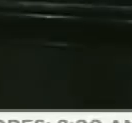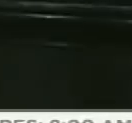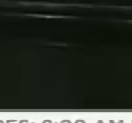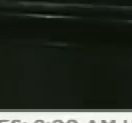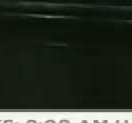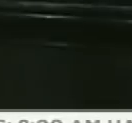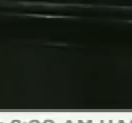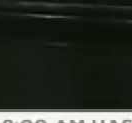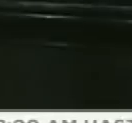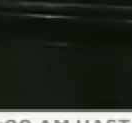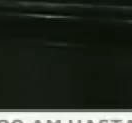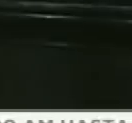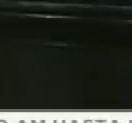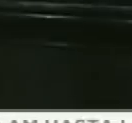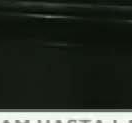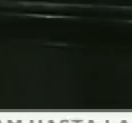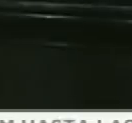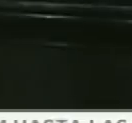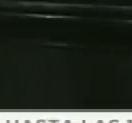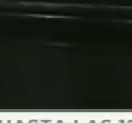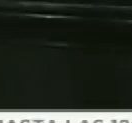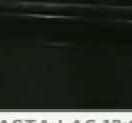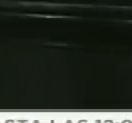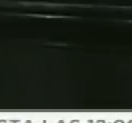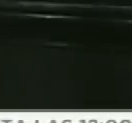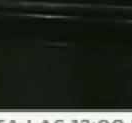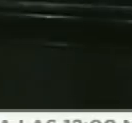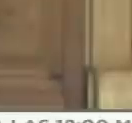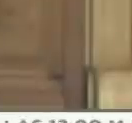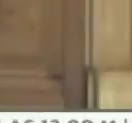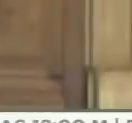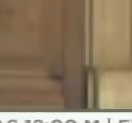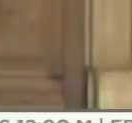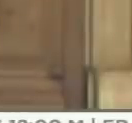de la República, la doctora Delcy Rodríguez Gómez. Adelante.